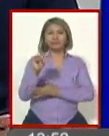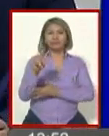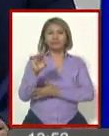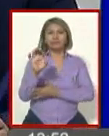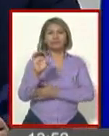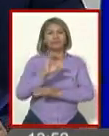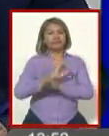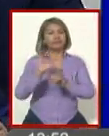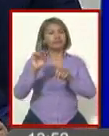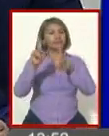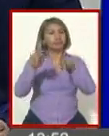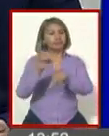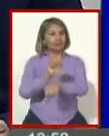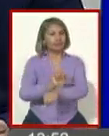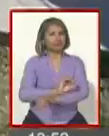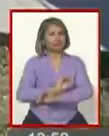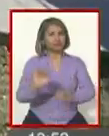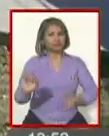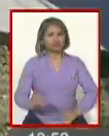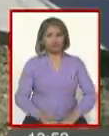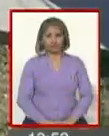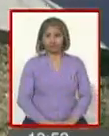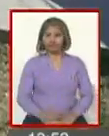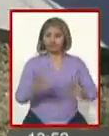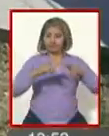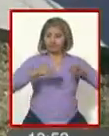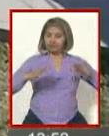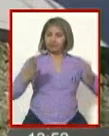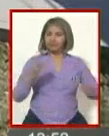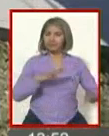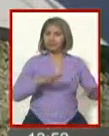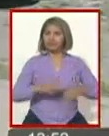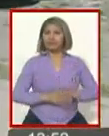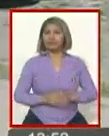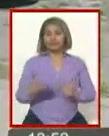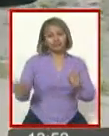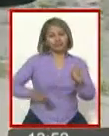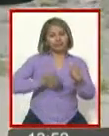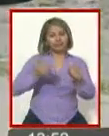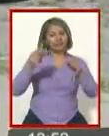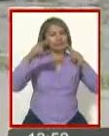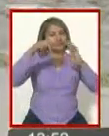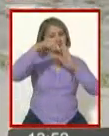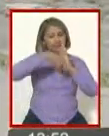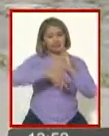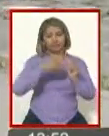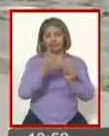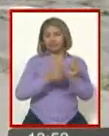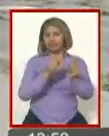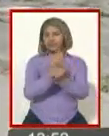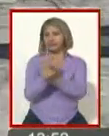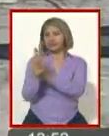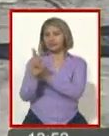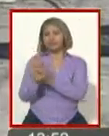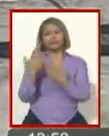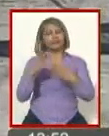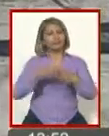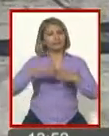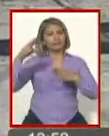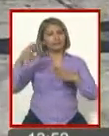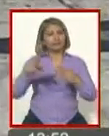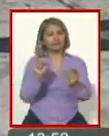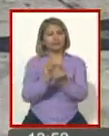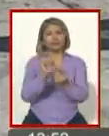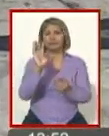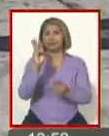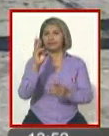Yapacaní, pero no hay ninguna persona prendida. Los investigadores realizaron un seguimiento minucioso a cada uno de los casos, dando como resultado